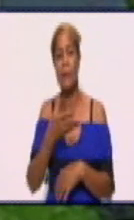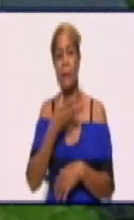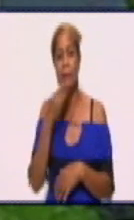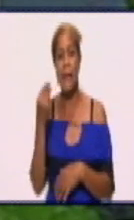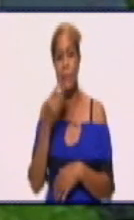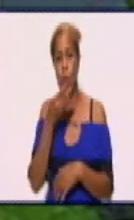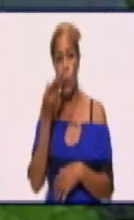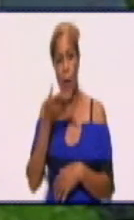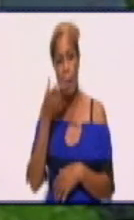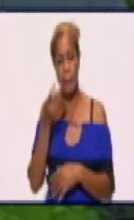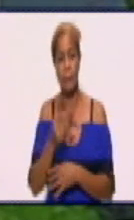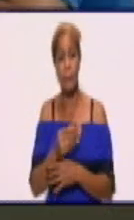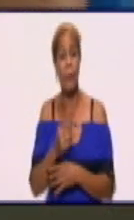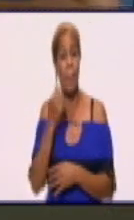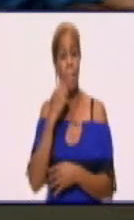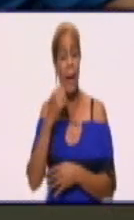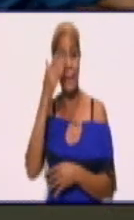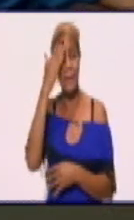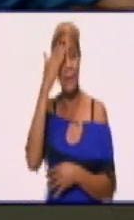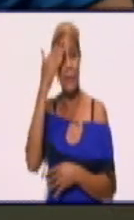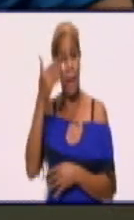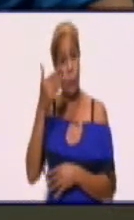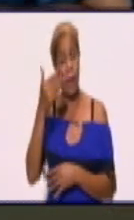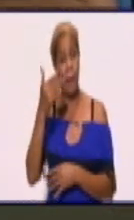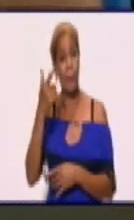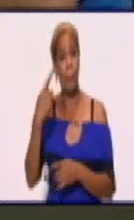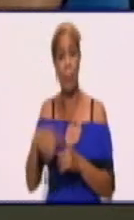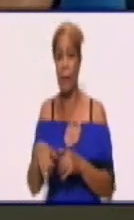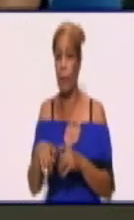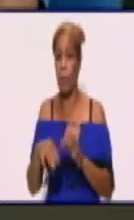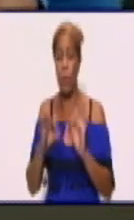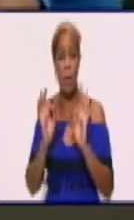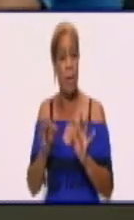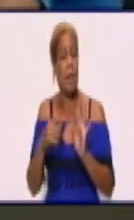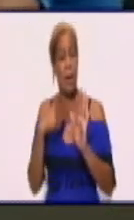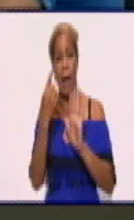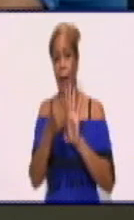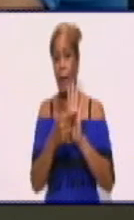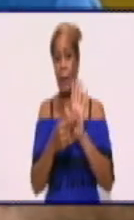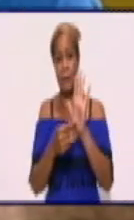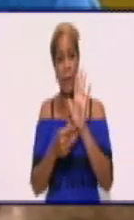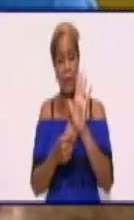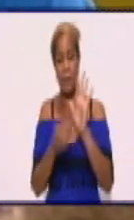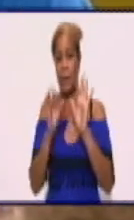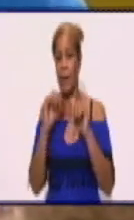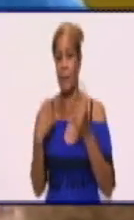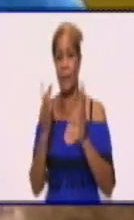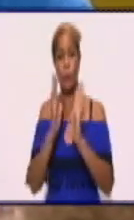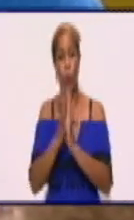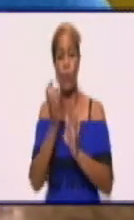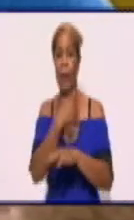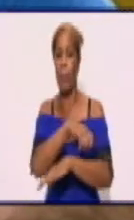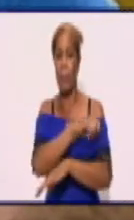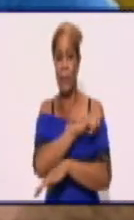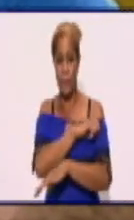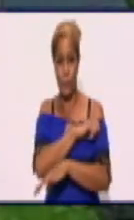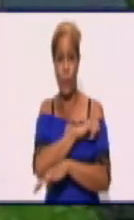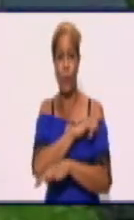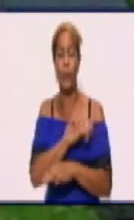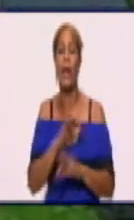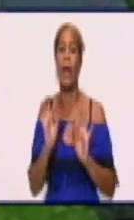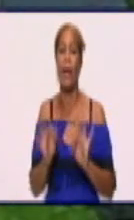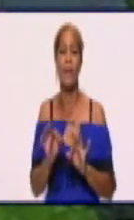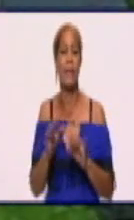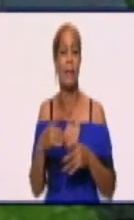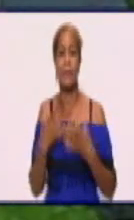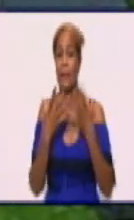cierto, es más saludable, aunque la población nuestra tiene la característica de que les gustan las cosas bastante dulces. Esa es una consecuencia de que después al